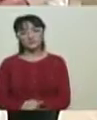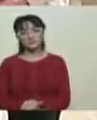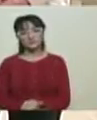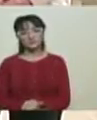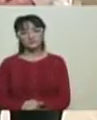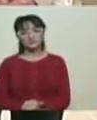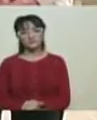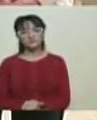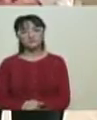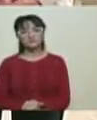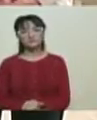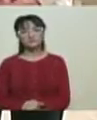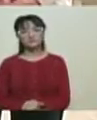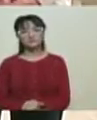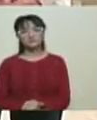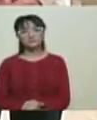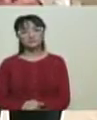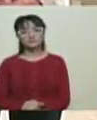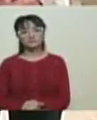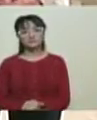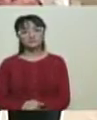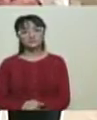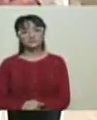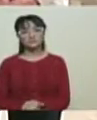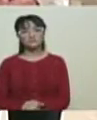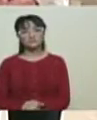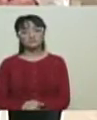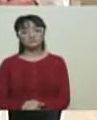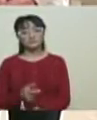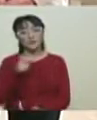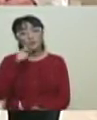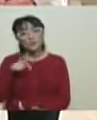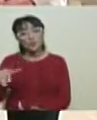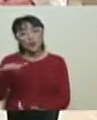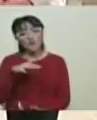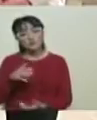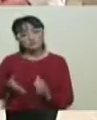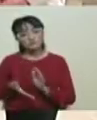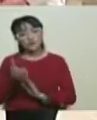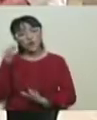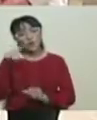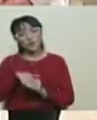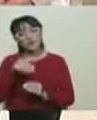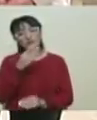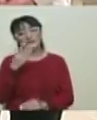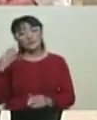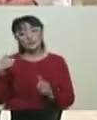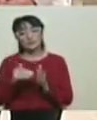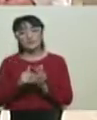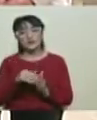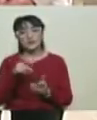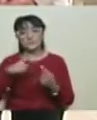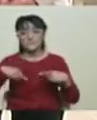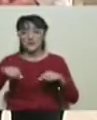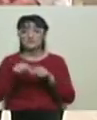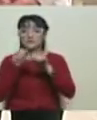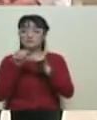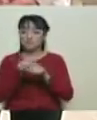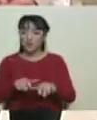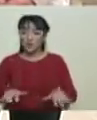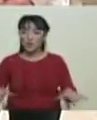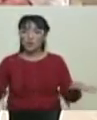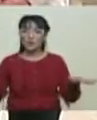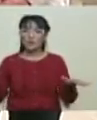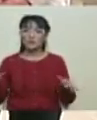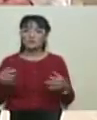más bien salgan a resaltar la cualidad de un pueblo que ha salido a votar en 34.000 mesas y allí está desplegado. Me parece